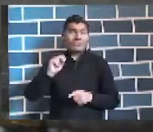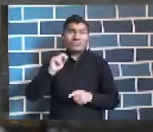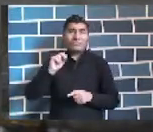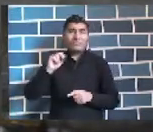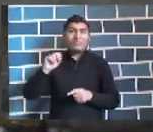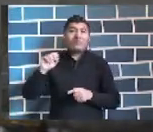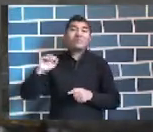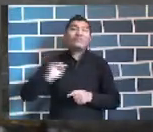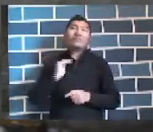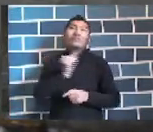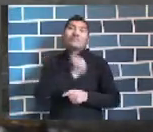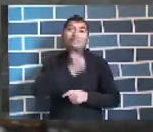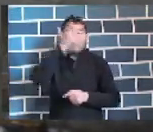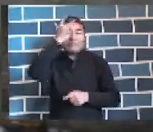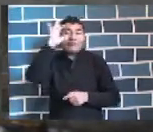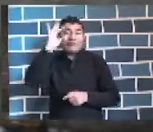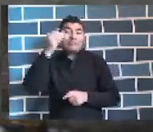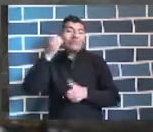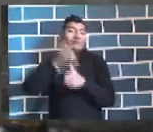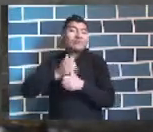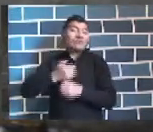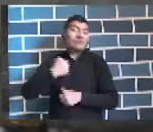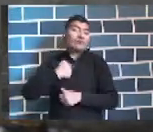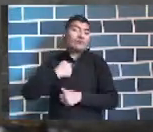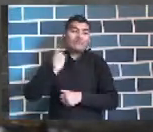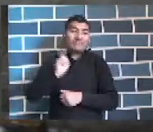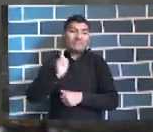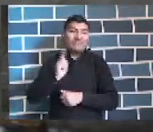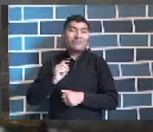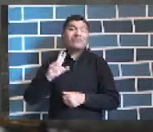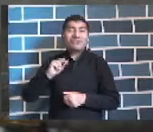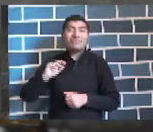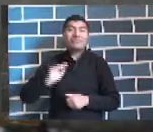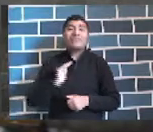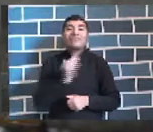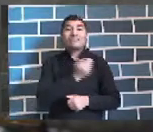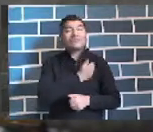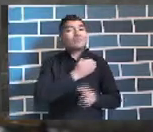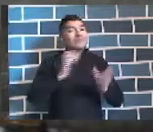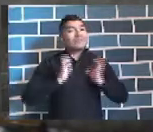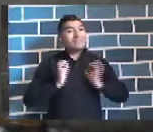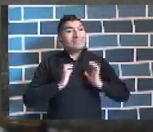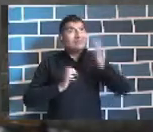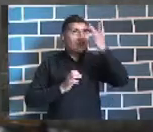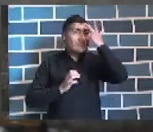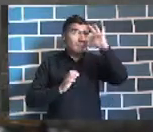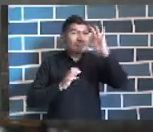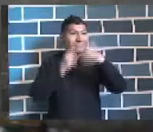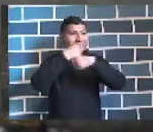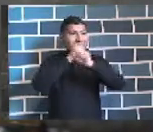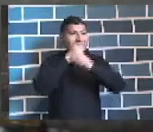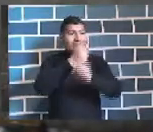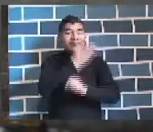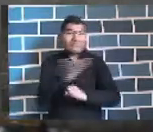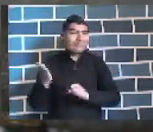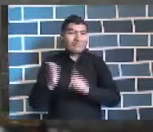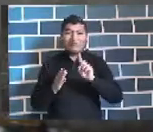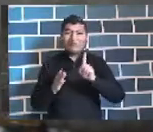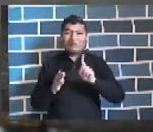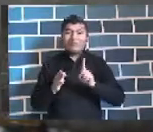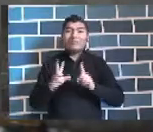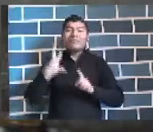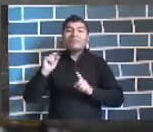de nuestra inteligencia, no es el fruto de nuestras capacidades intelectuales, no